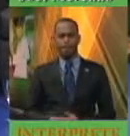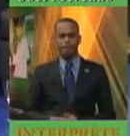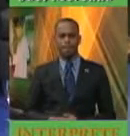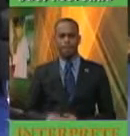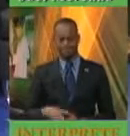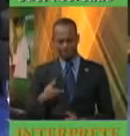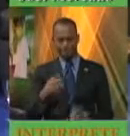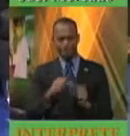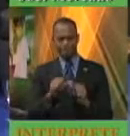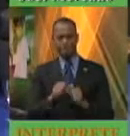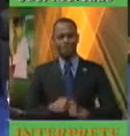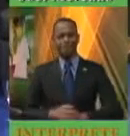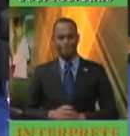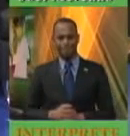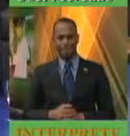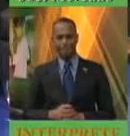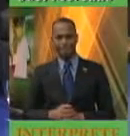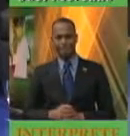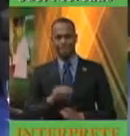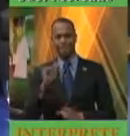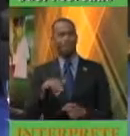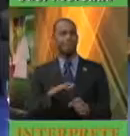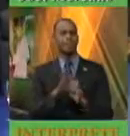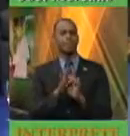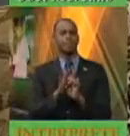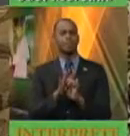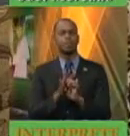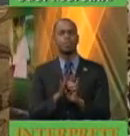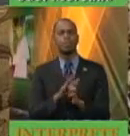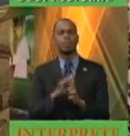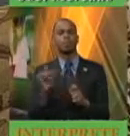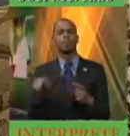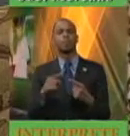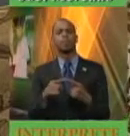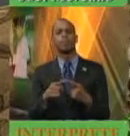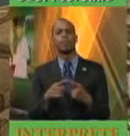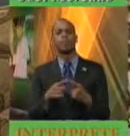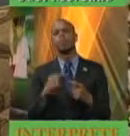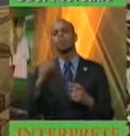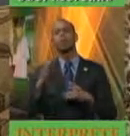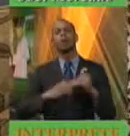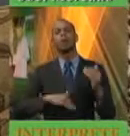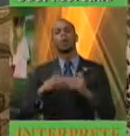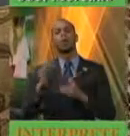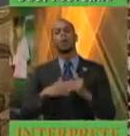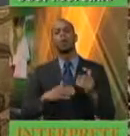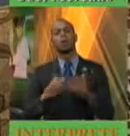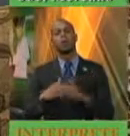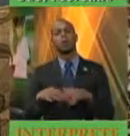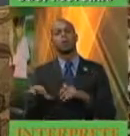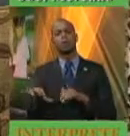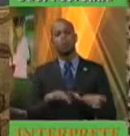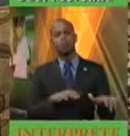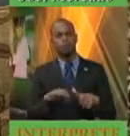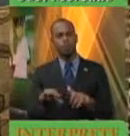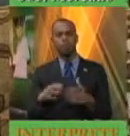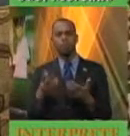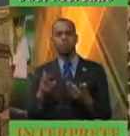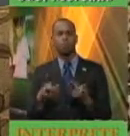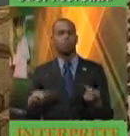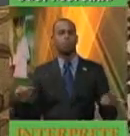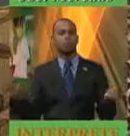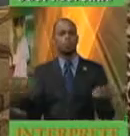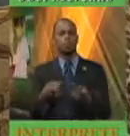ya. Un simple ejemplo de esto es cuando están realizando la construcción, obras,